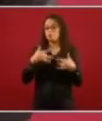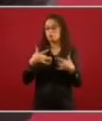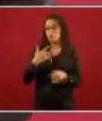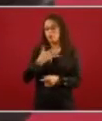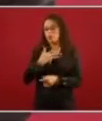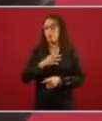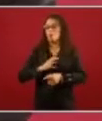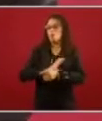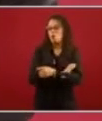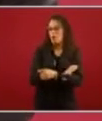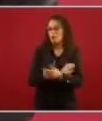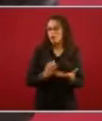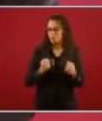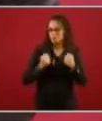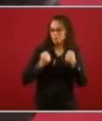tiene que ver con